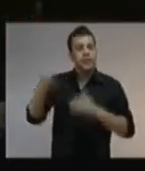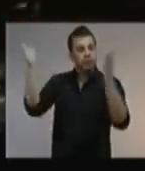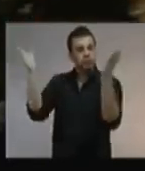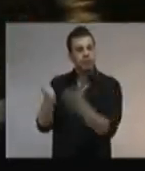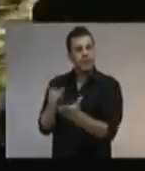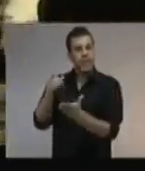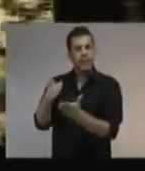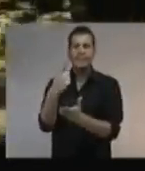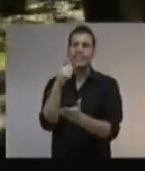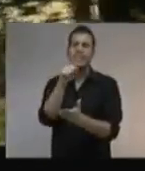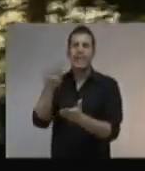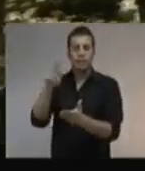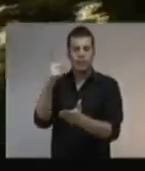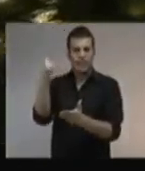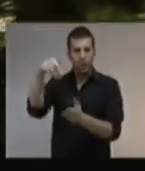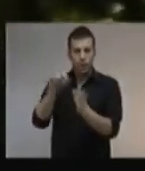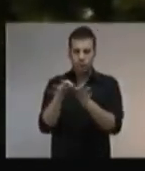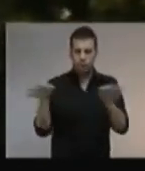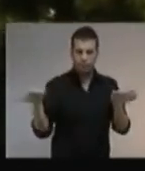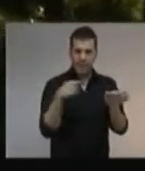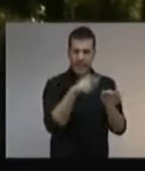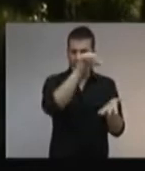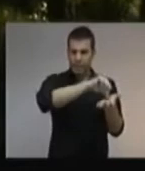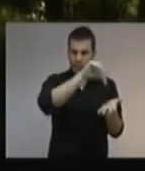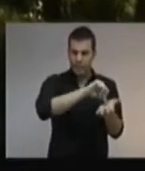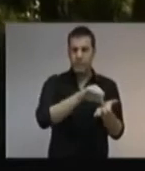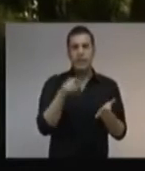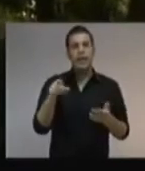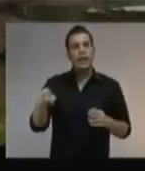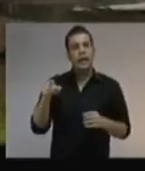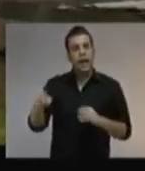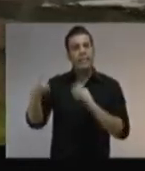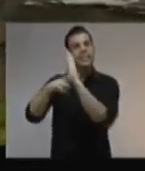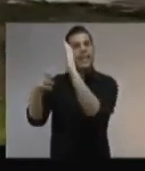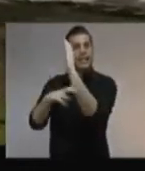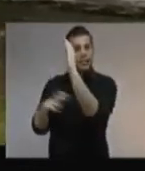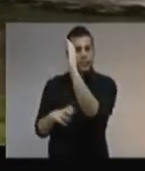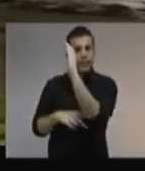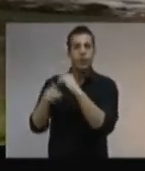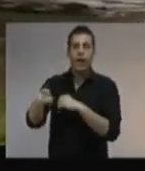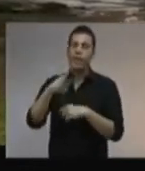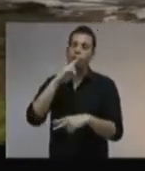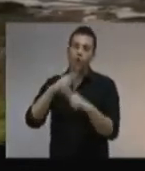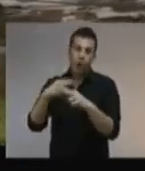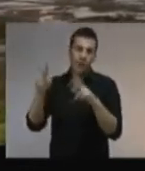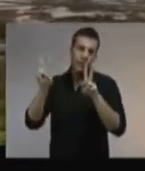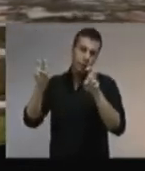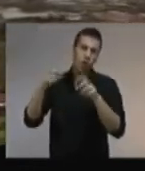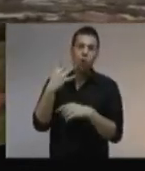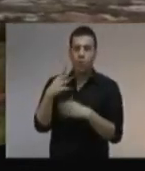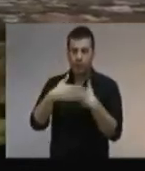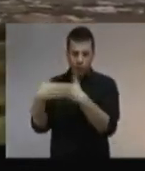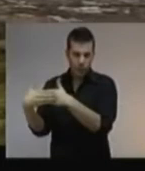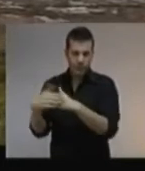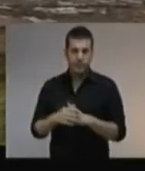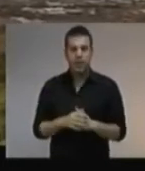Esta villa, situada a tan solo 14 kilómetros de la capital de la isla, cuenta con el importante yacimiento arqueológico de Cuatro